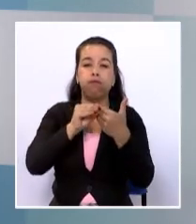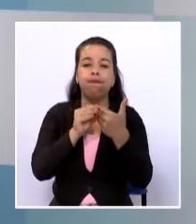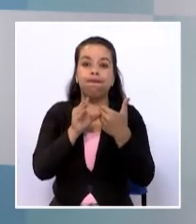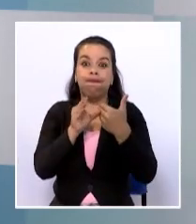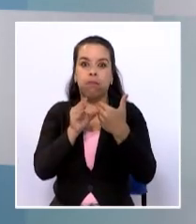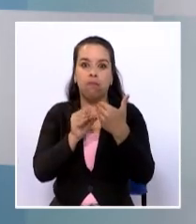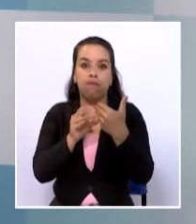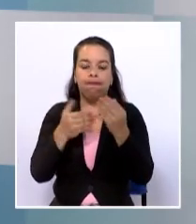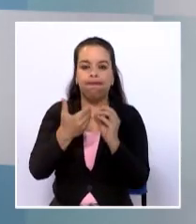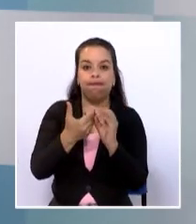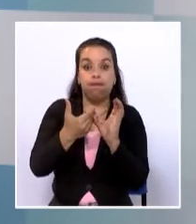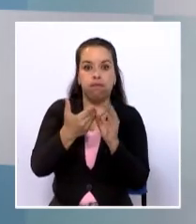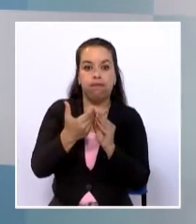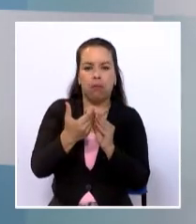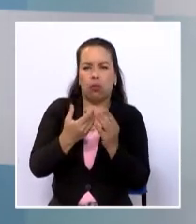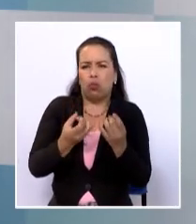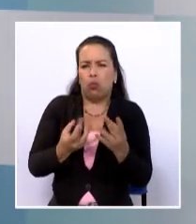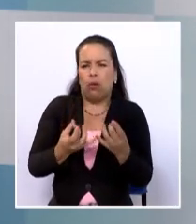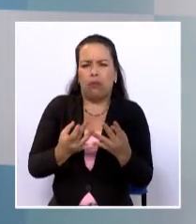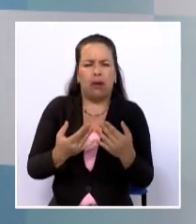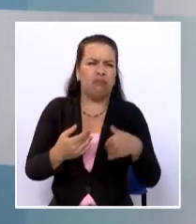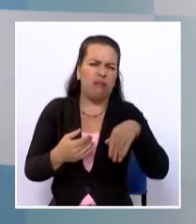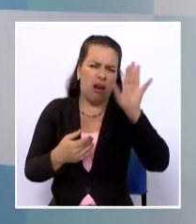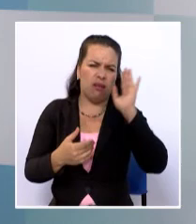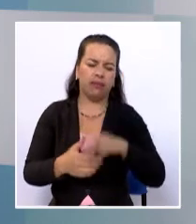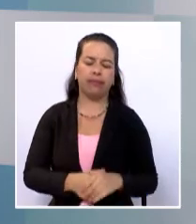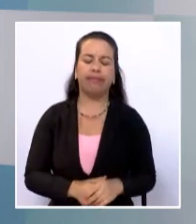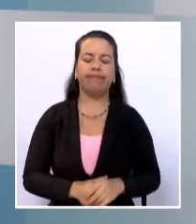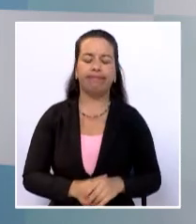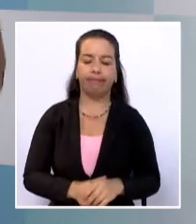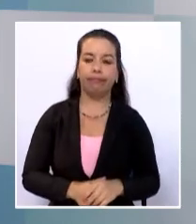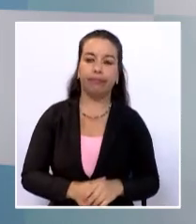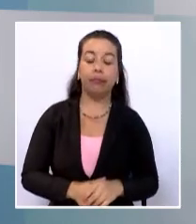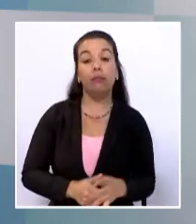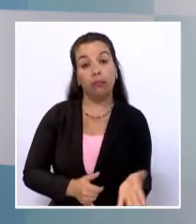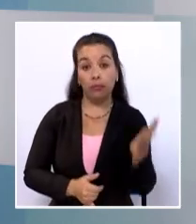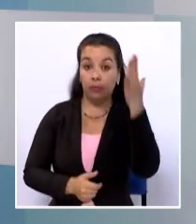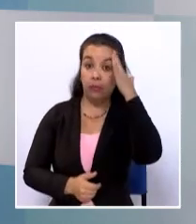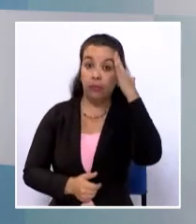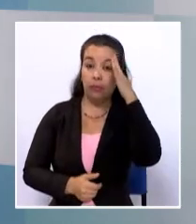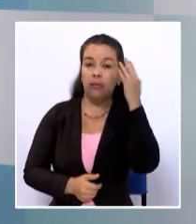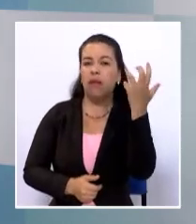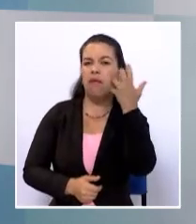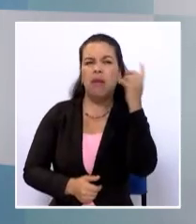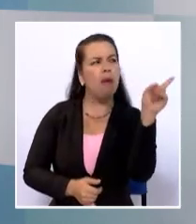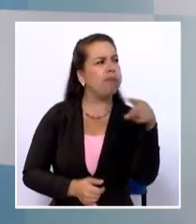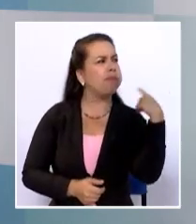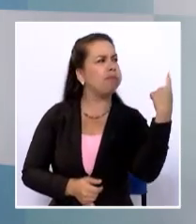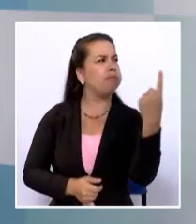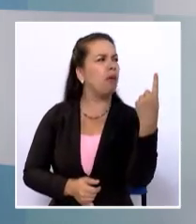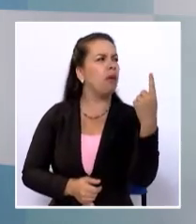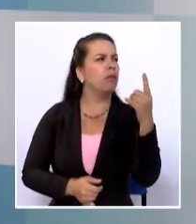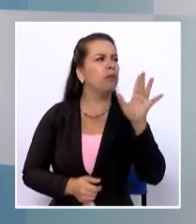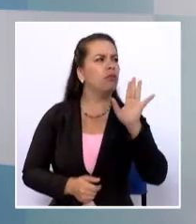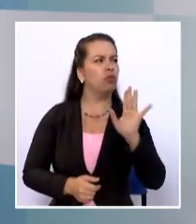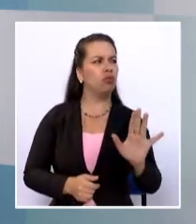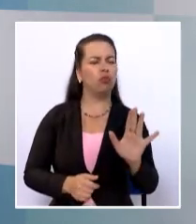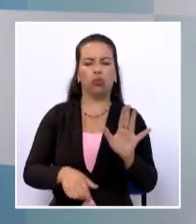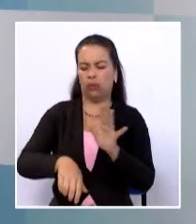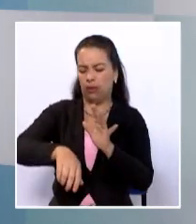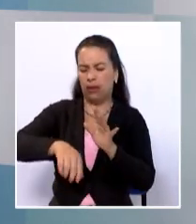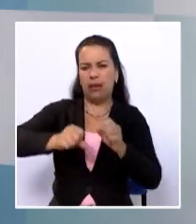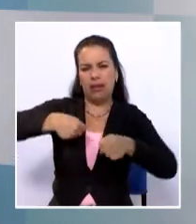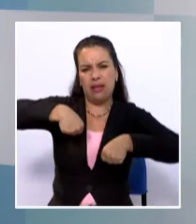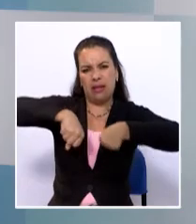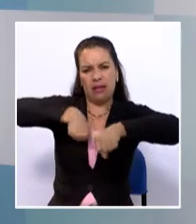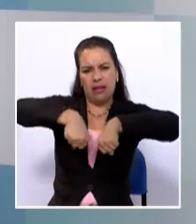muy frecuente hay que tener en cuenta que las enfermedades generales se pueden manifestar en la rodilla y no